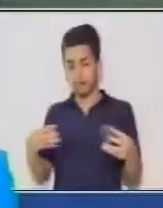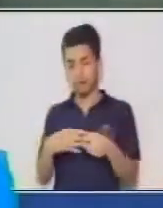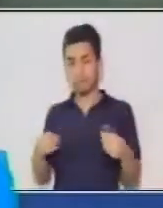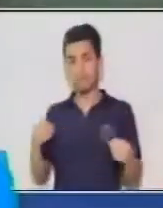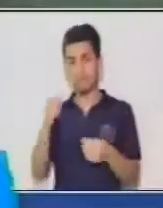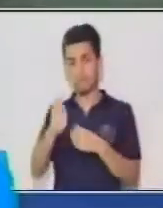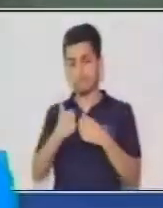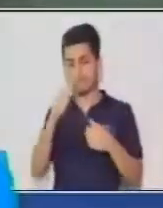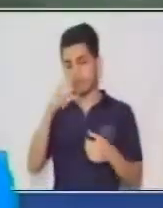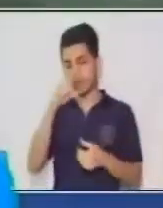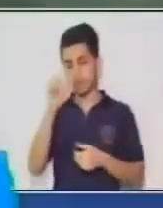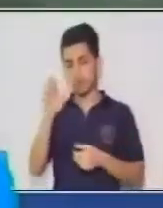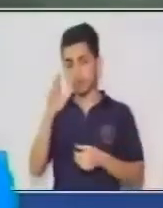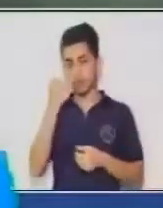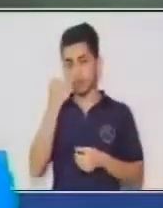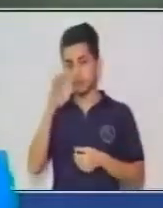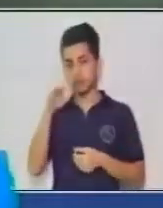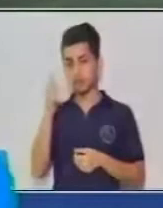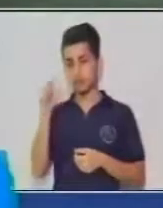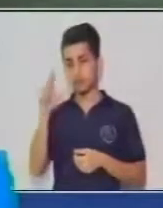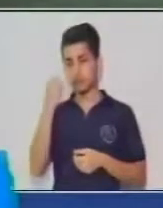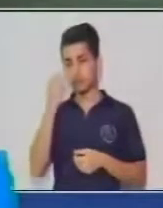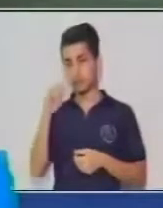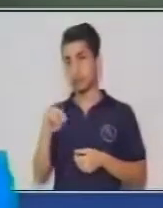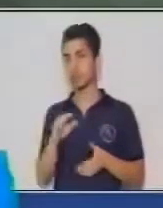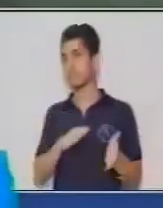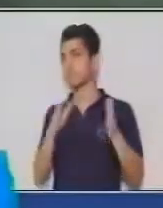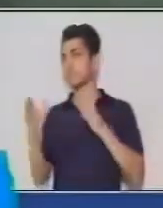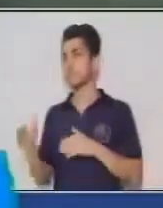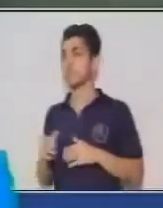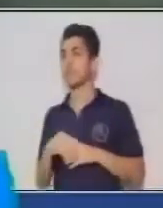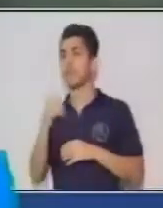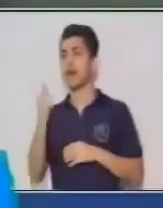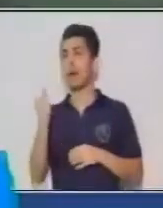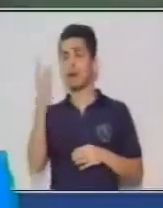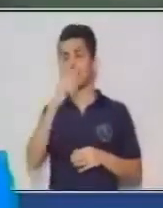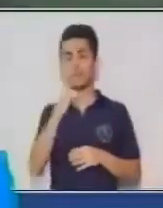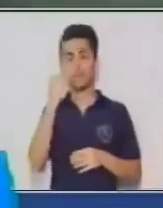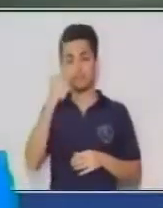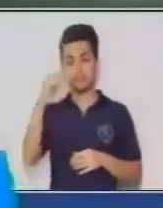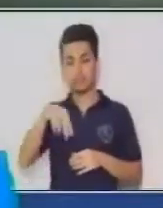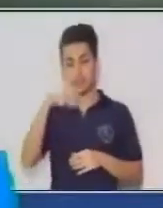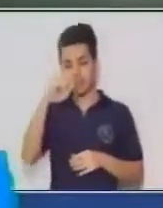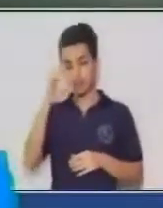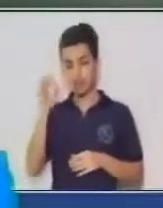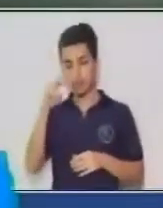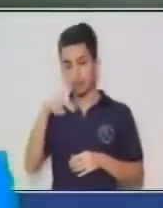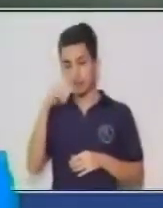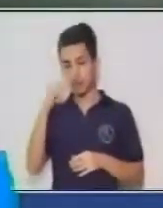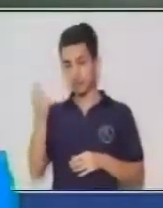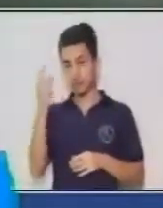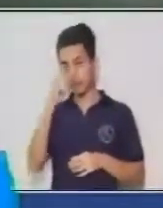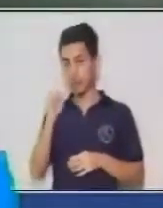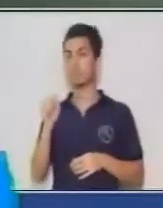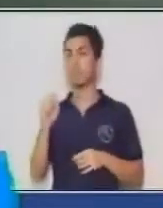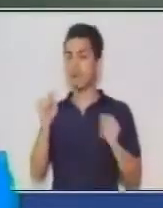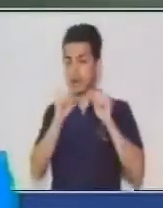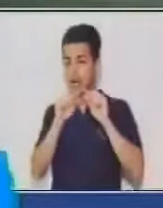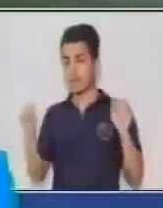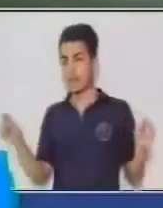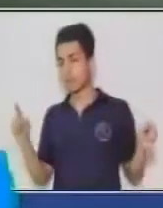último, las asíntotas son rectas a las cuales las